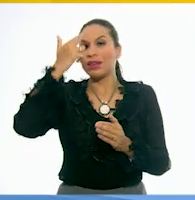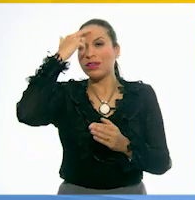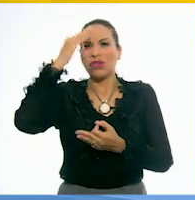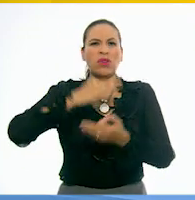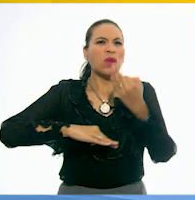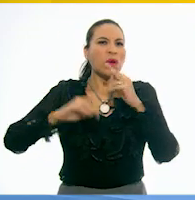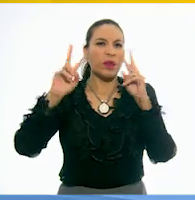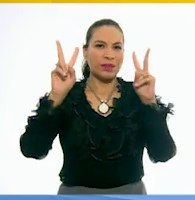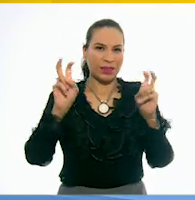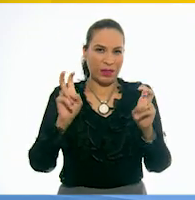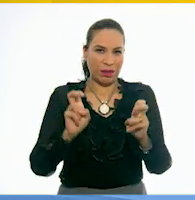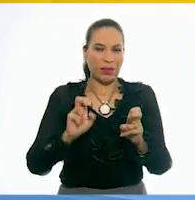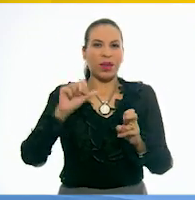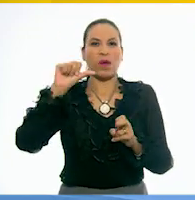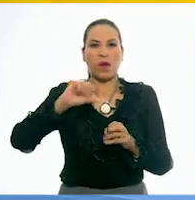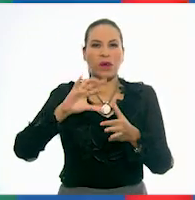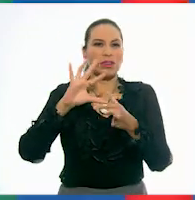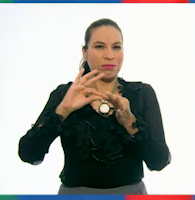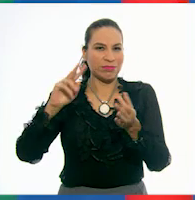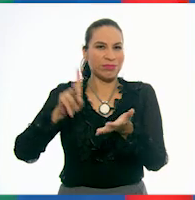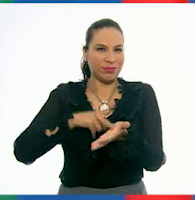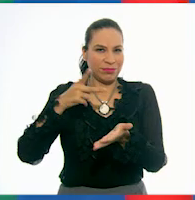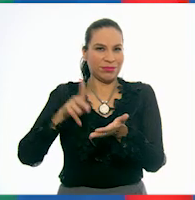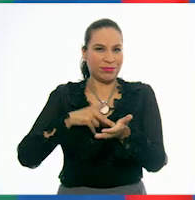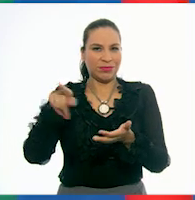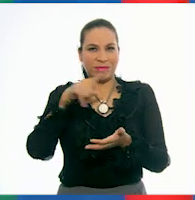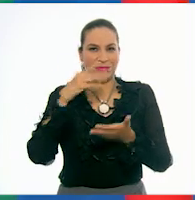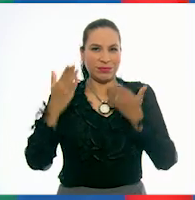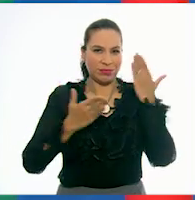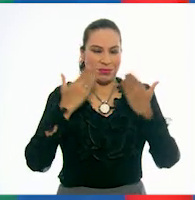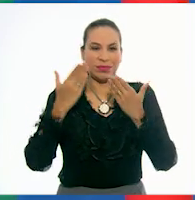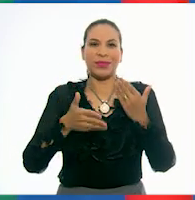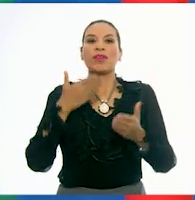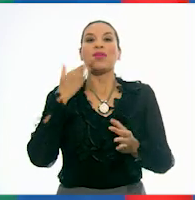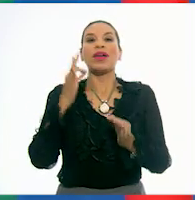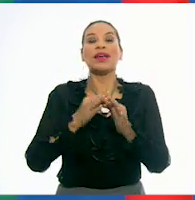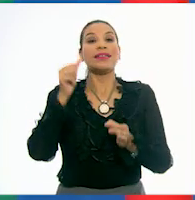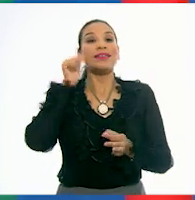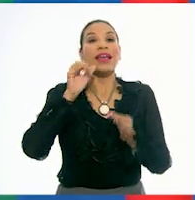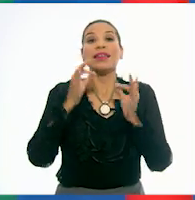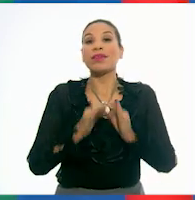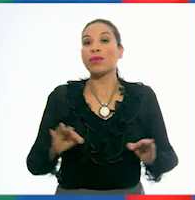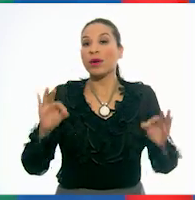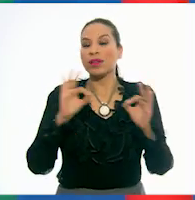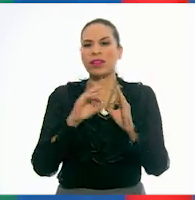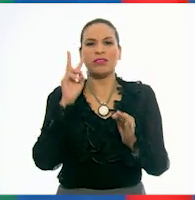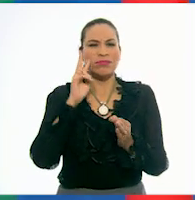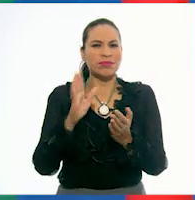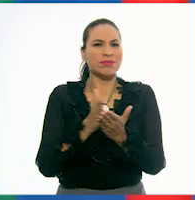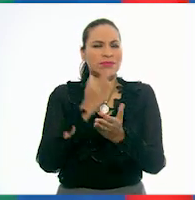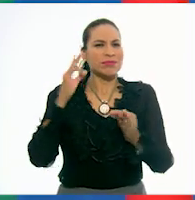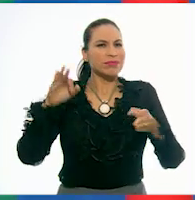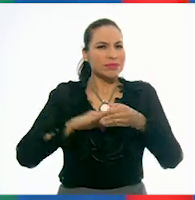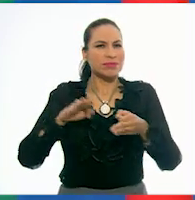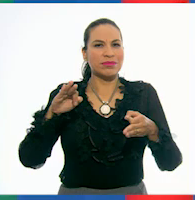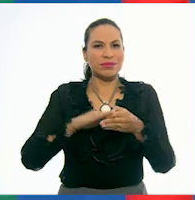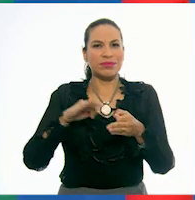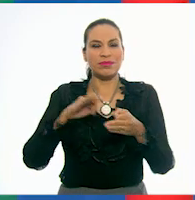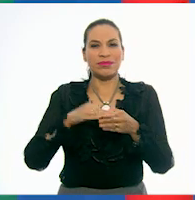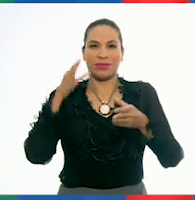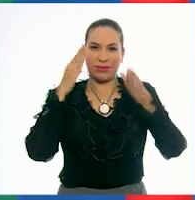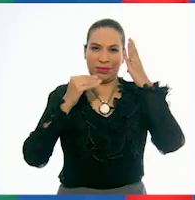todos los temas que repasaremos. Ok, me parece perfecto. Siempre es muy importante revisar de manera constante